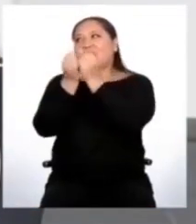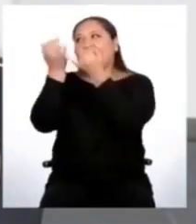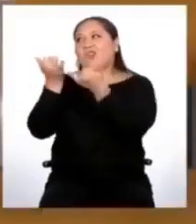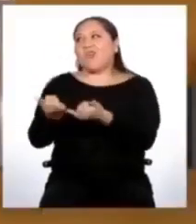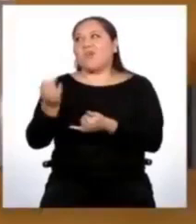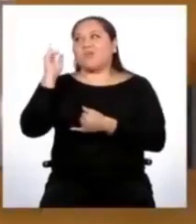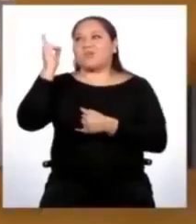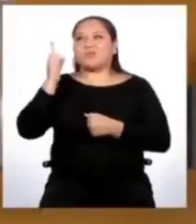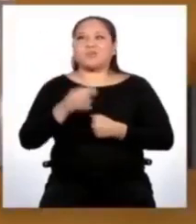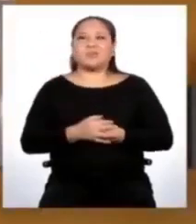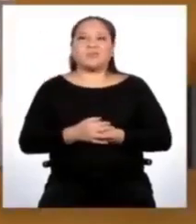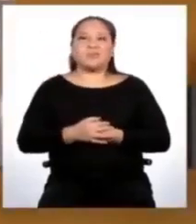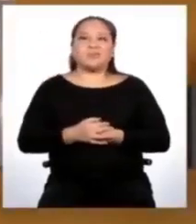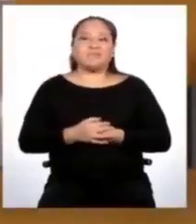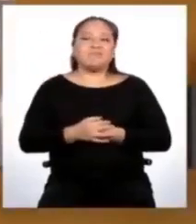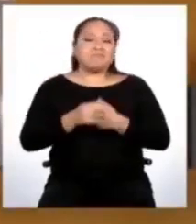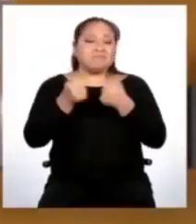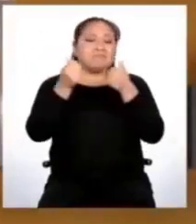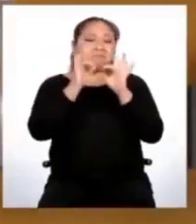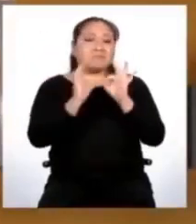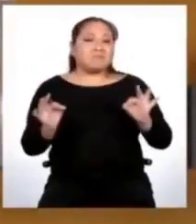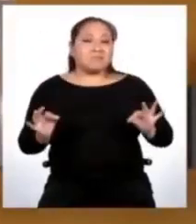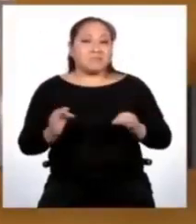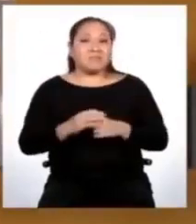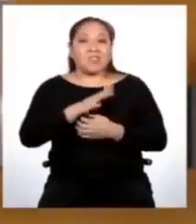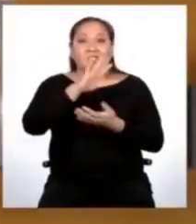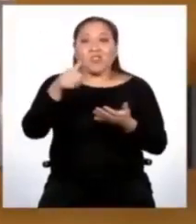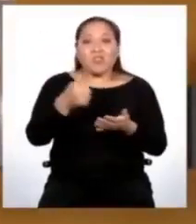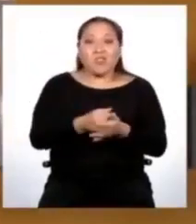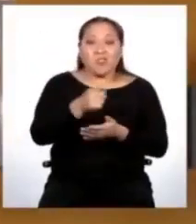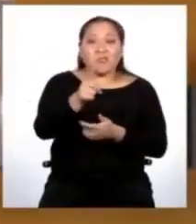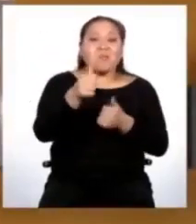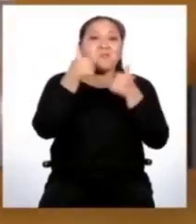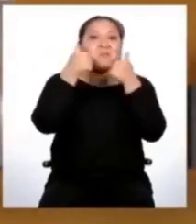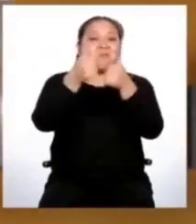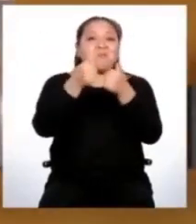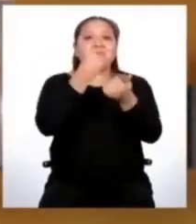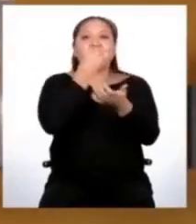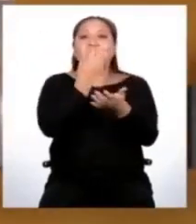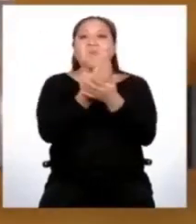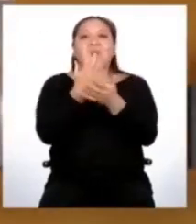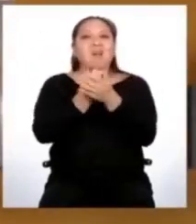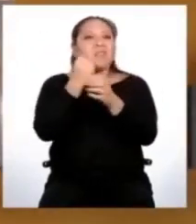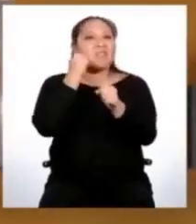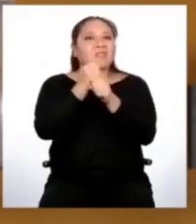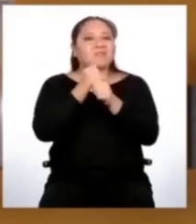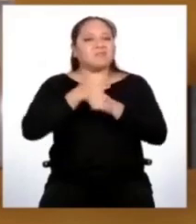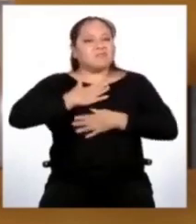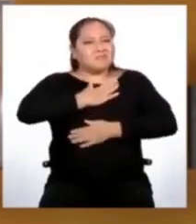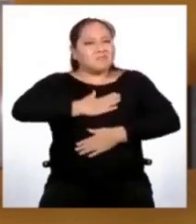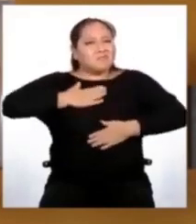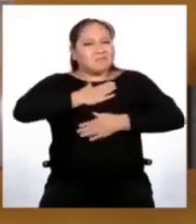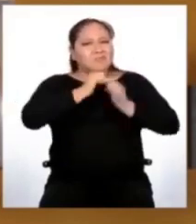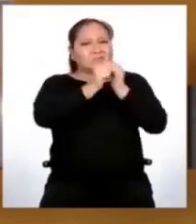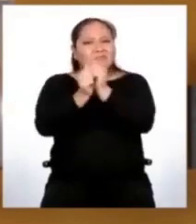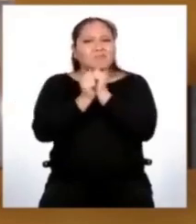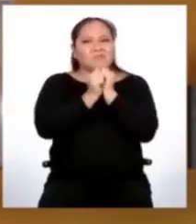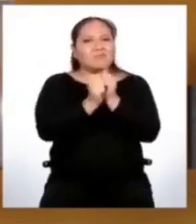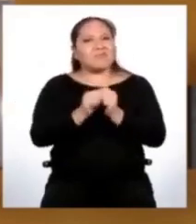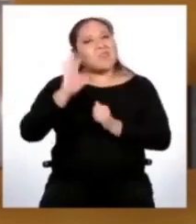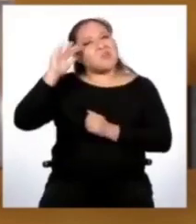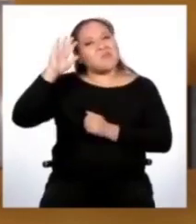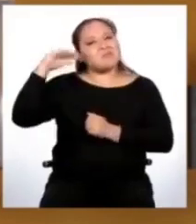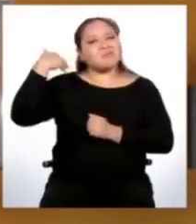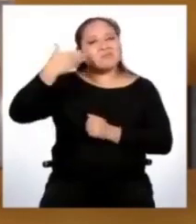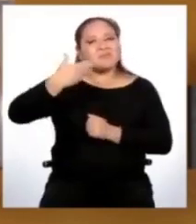profesor. De nada, hoy todas y todos han hecho un gran trabajo. Un gusto haber estado con ustedes. Nos vemos